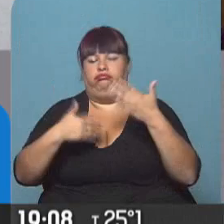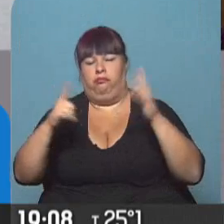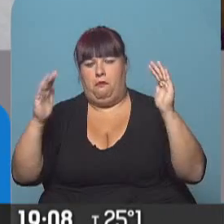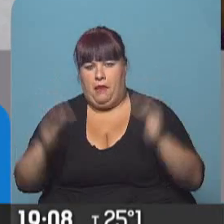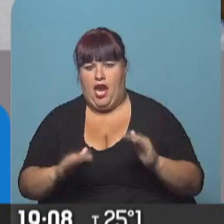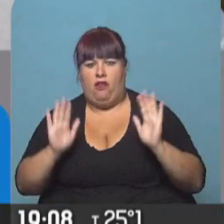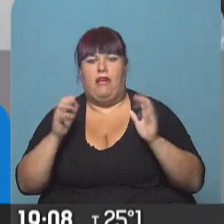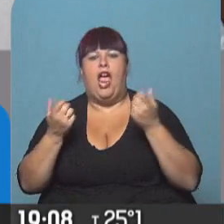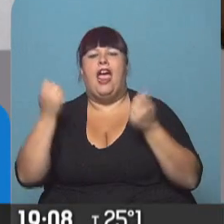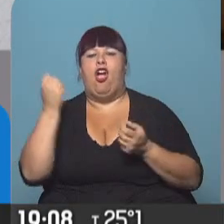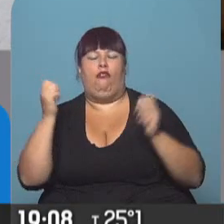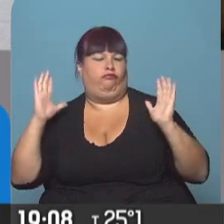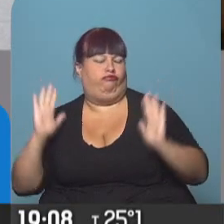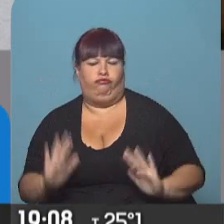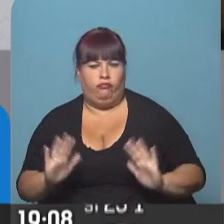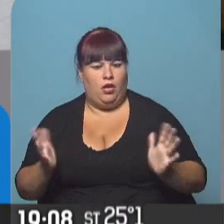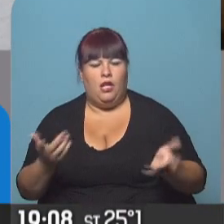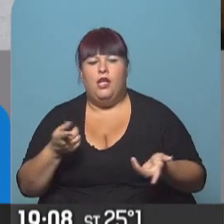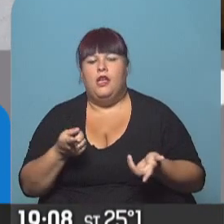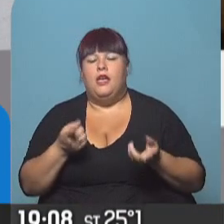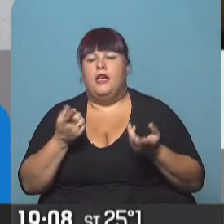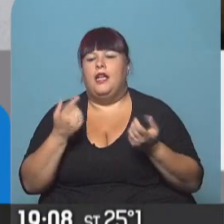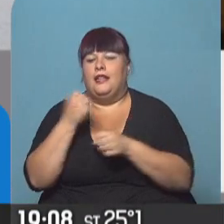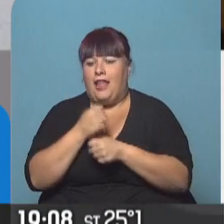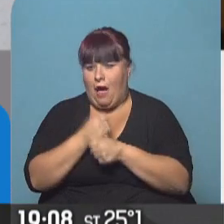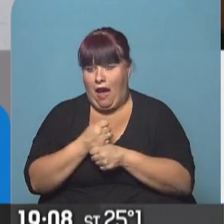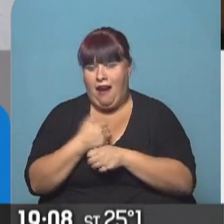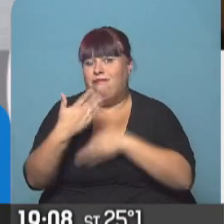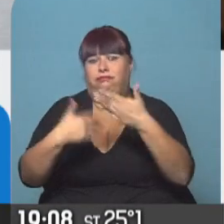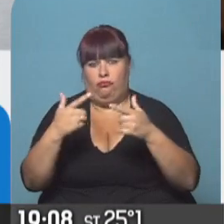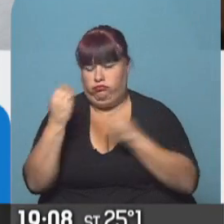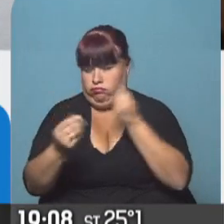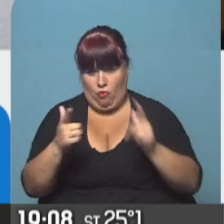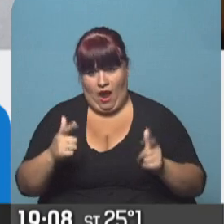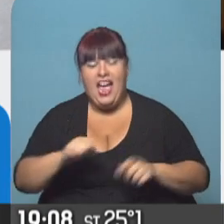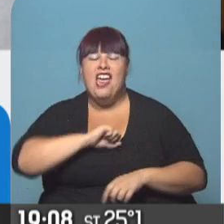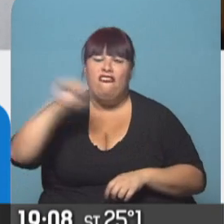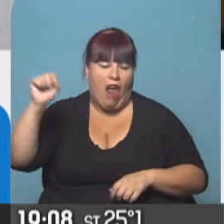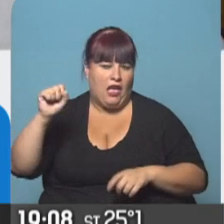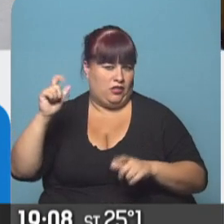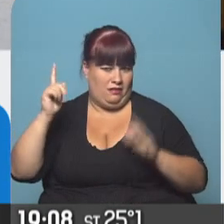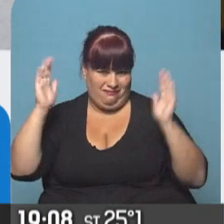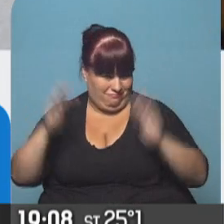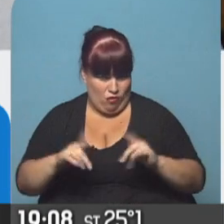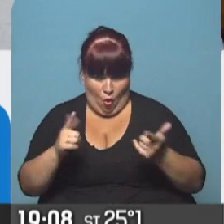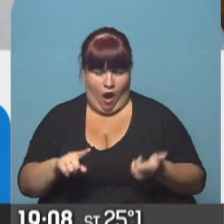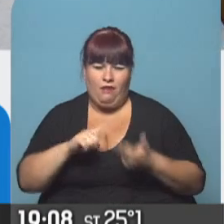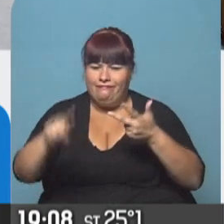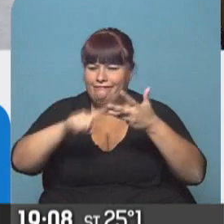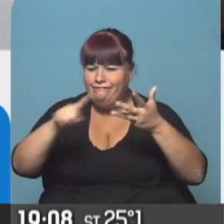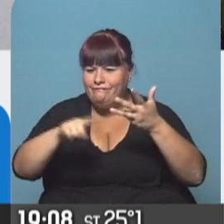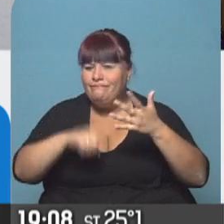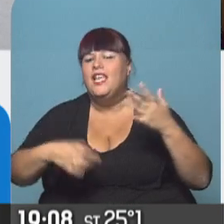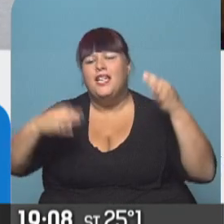el freno en la economía, el empleo que no crece, la inflación que no cede. Hay una cantidad de